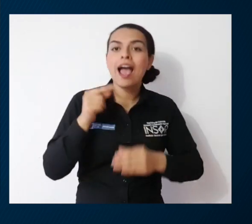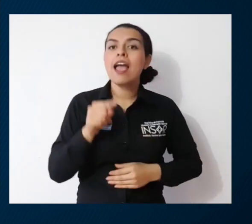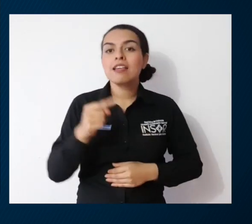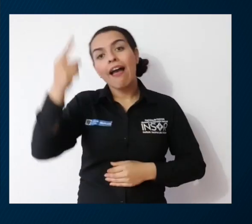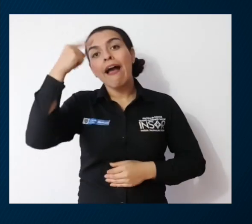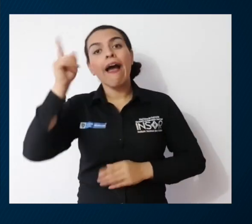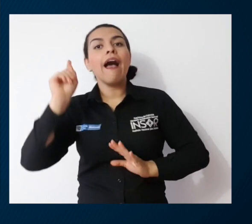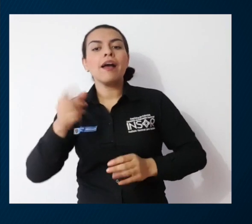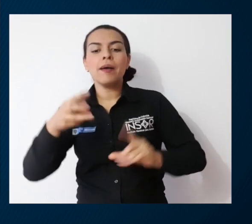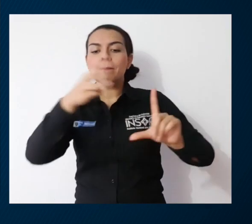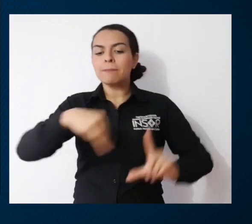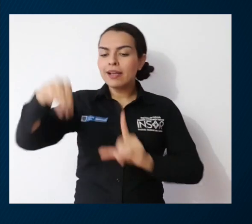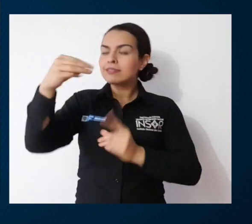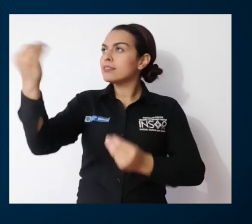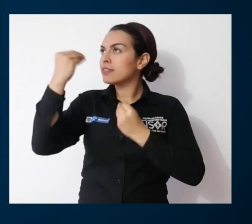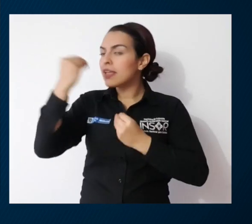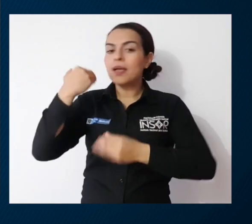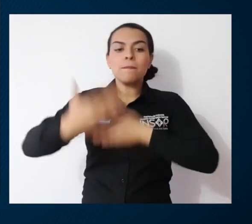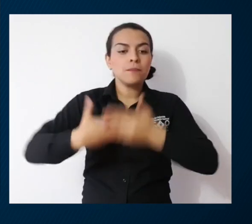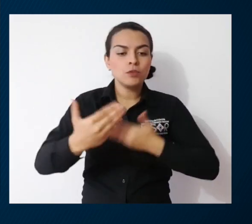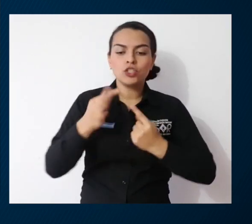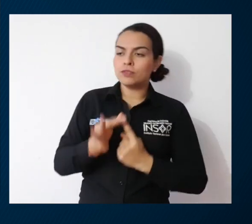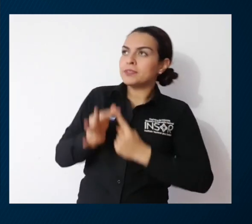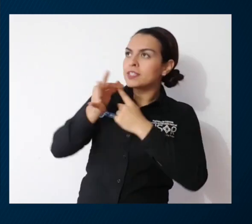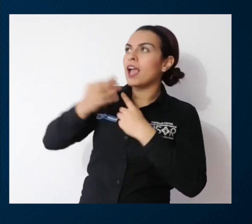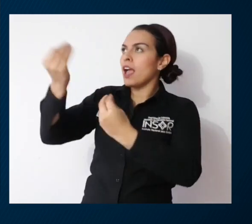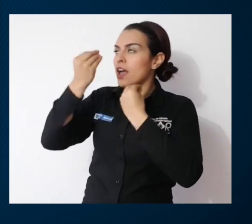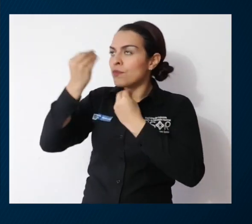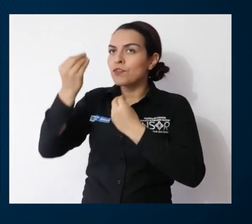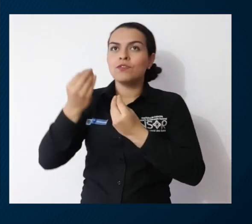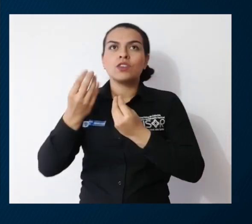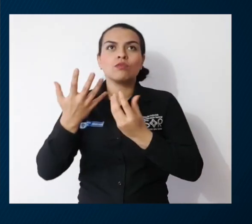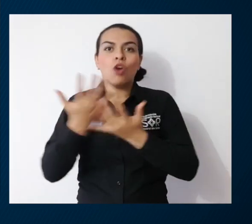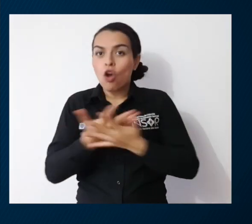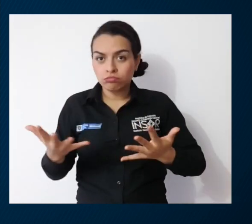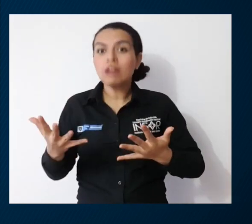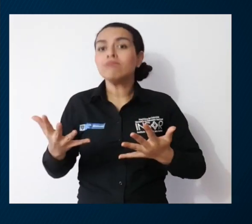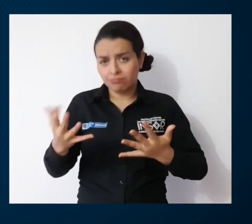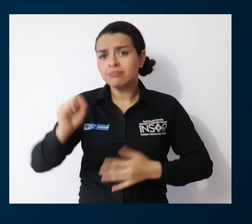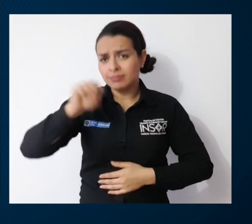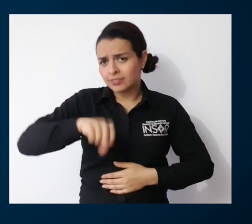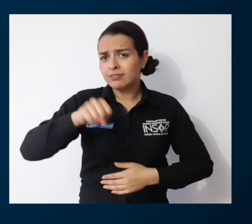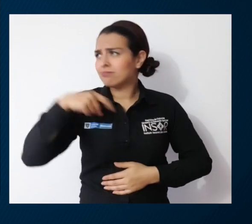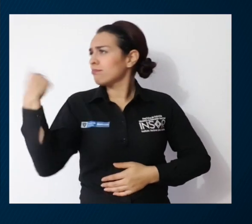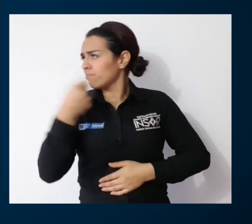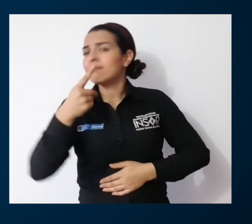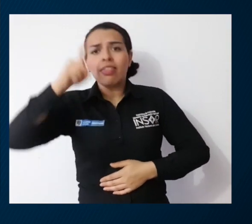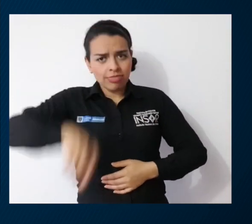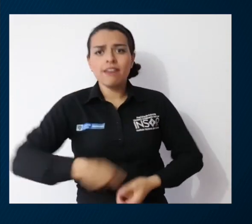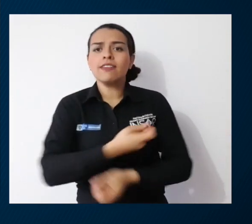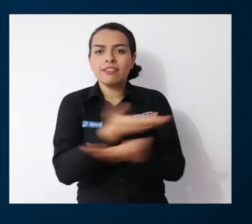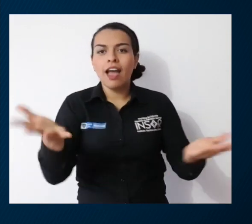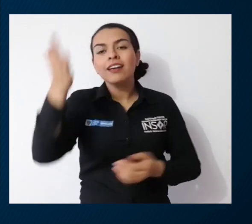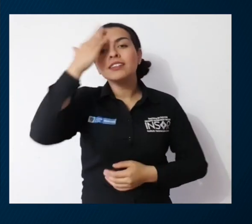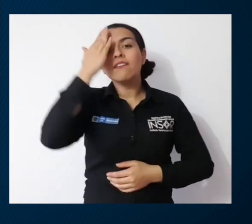unos cursos, maestrías, procesos de formación especializados, que se deben proveer. La típica excusa del